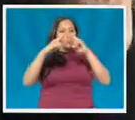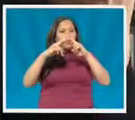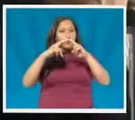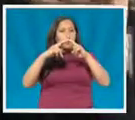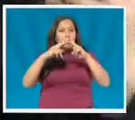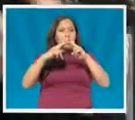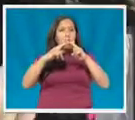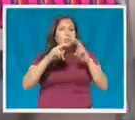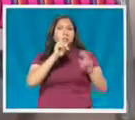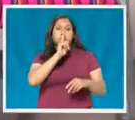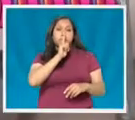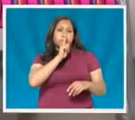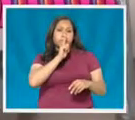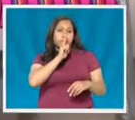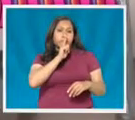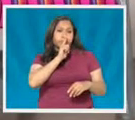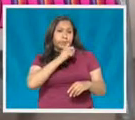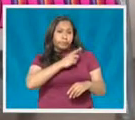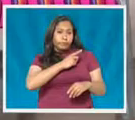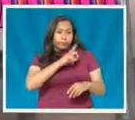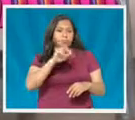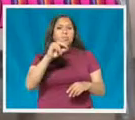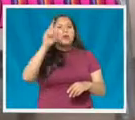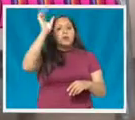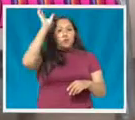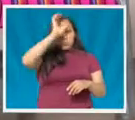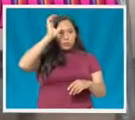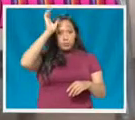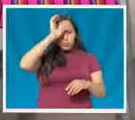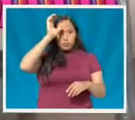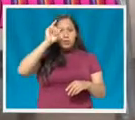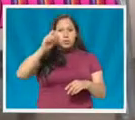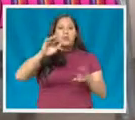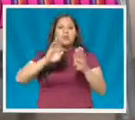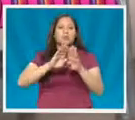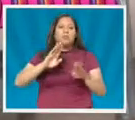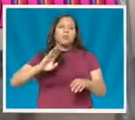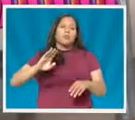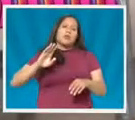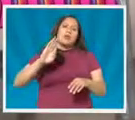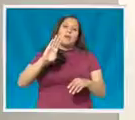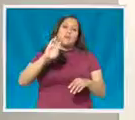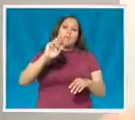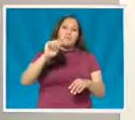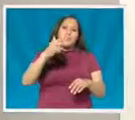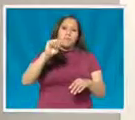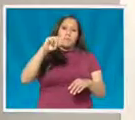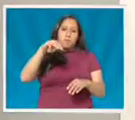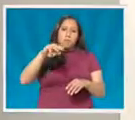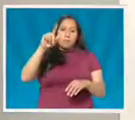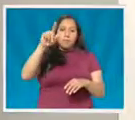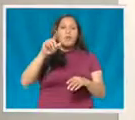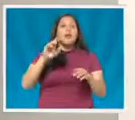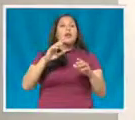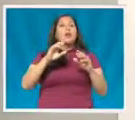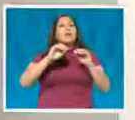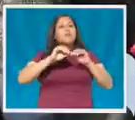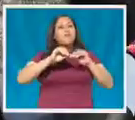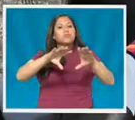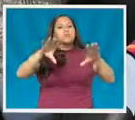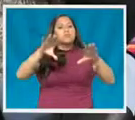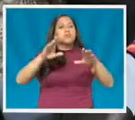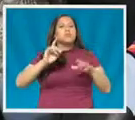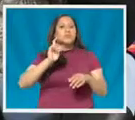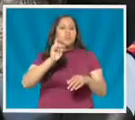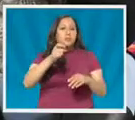surge de la nada, sino surge de su contexto cultural. Sí. Entonces surge del brahmanismo. Okay. Esa es su base cultural y llega a influir en el resto